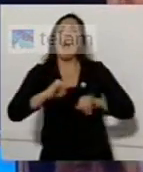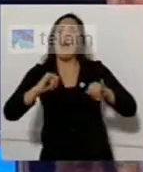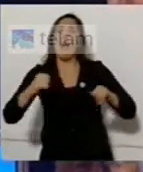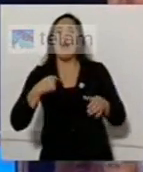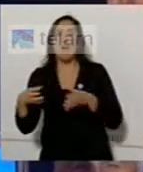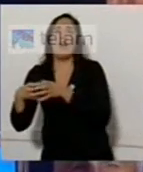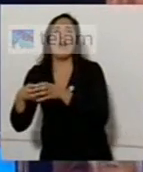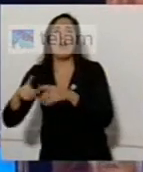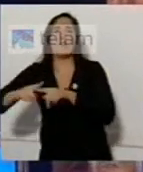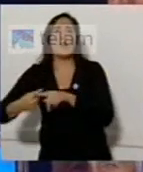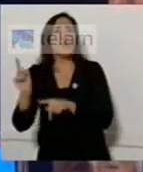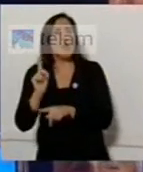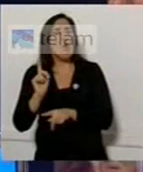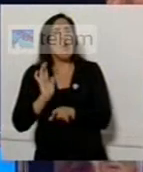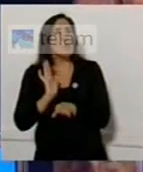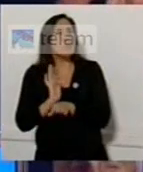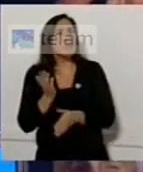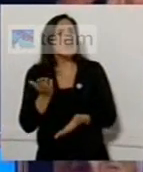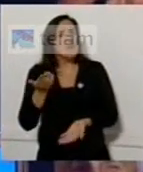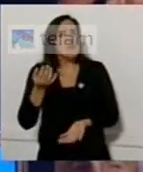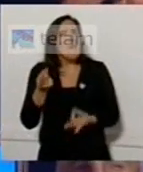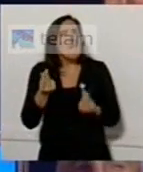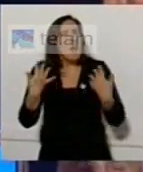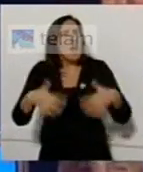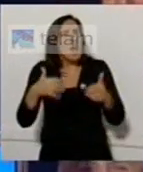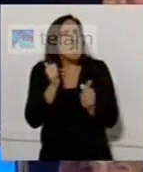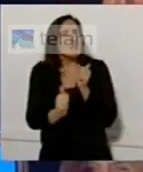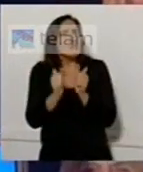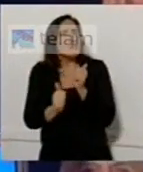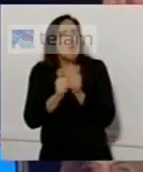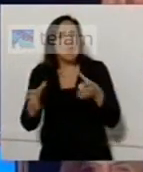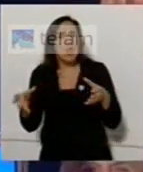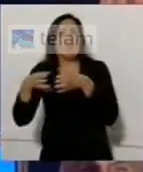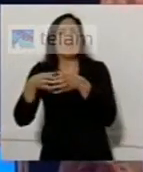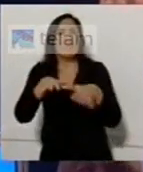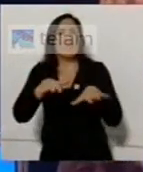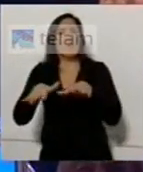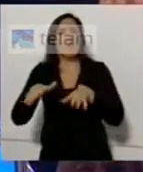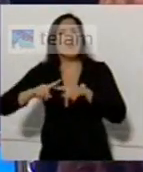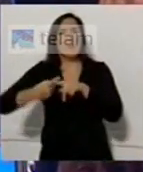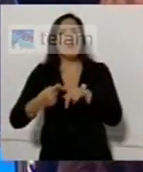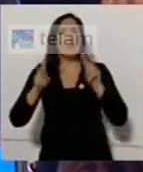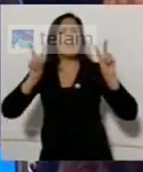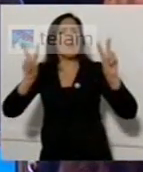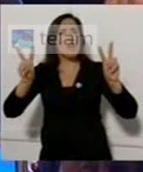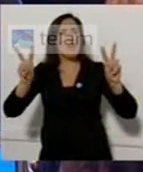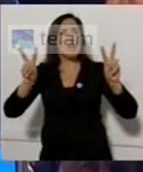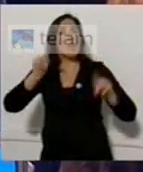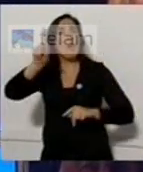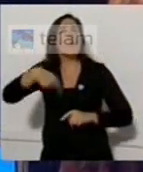simplemente una verdad histórica innegable, un movimiento político, el peronismo que vino a